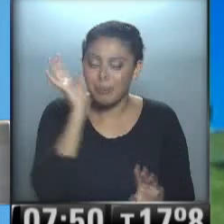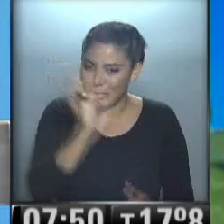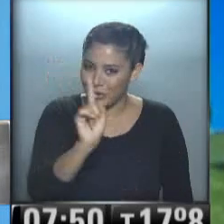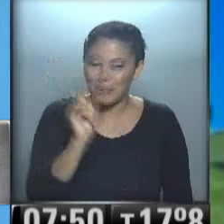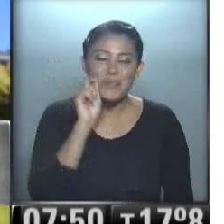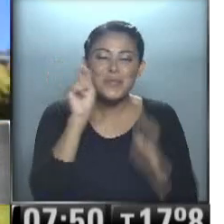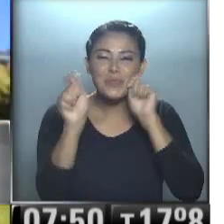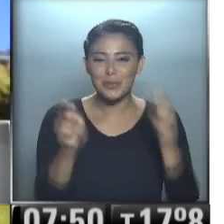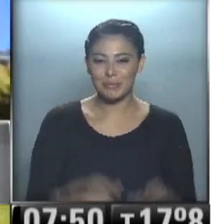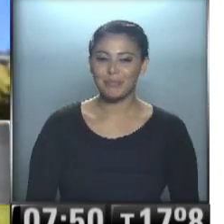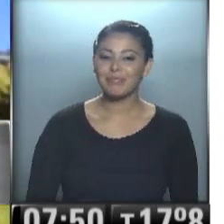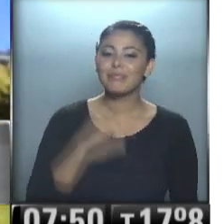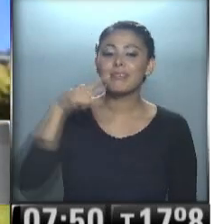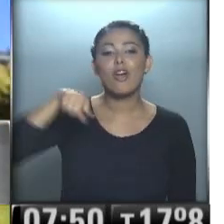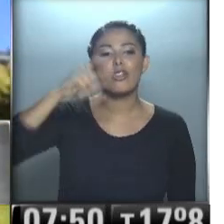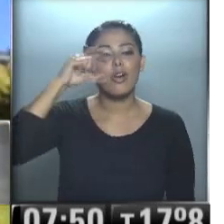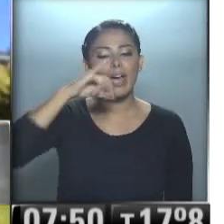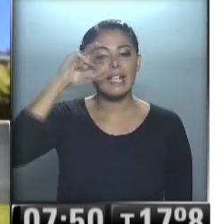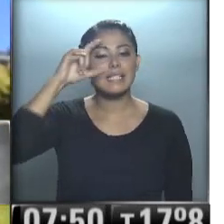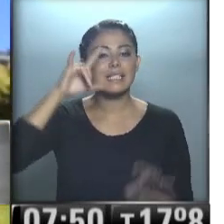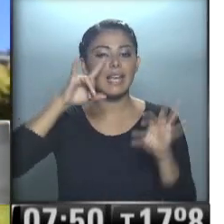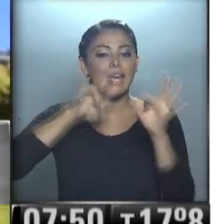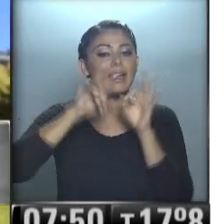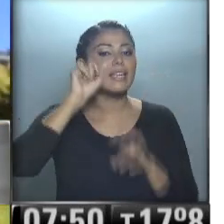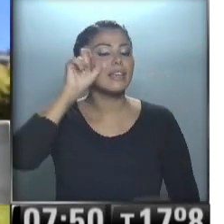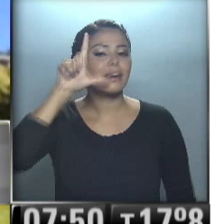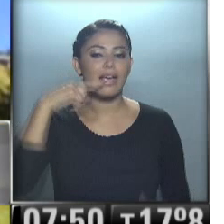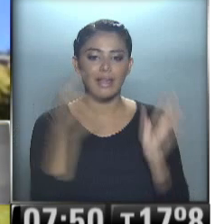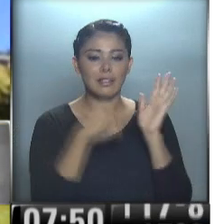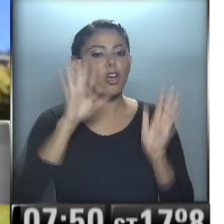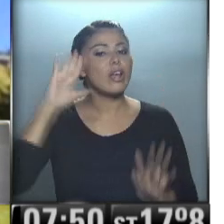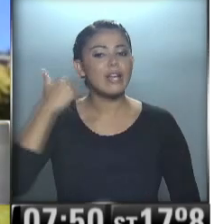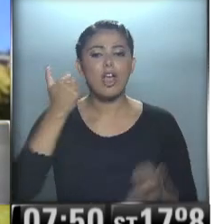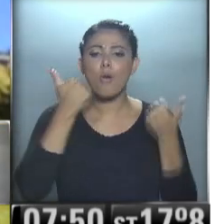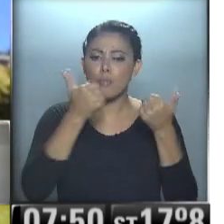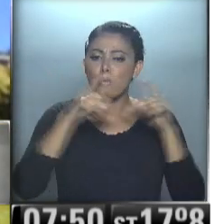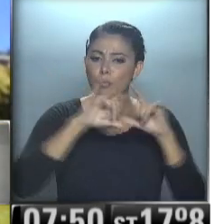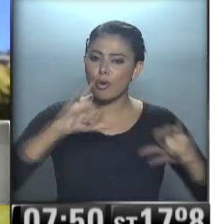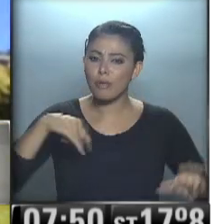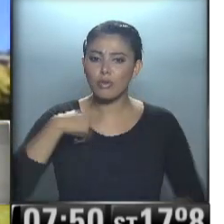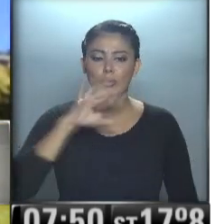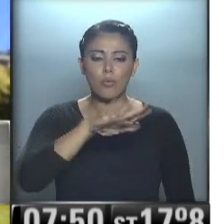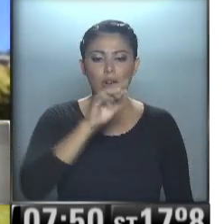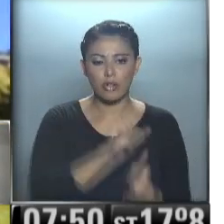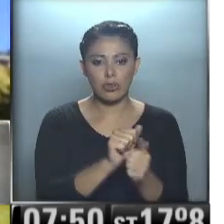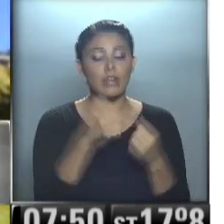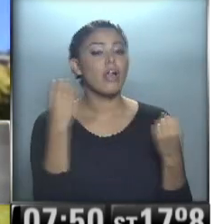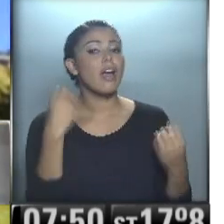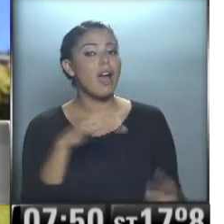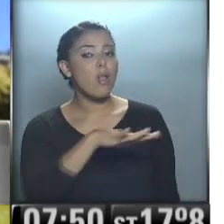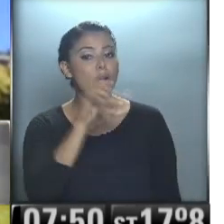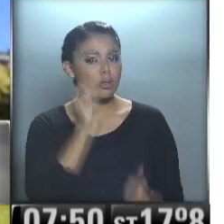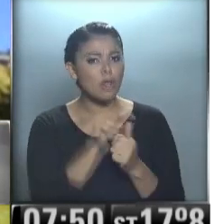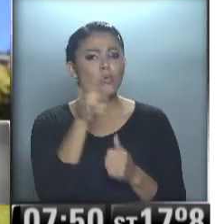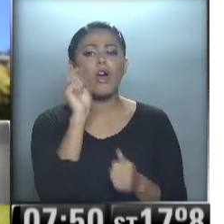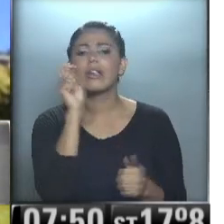creas. Besazos. Ezequiel González, hola Nadia, muy bueno tu programa, soy de Rosario. ¡Ay, rosarino! Ezequiel, ¿con quién